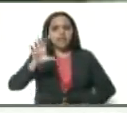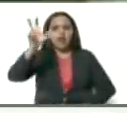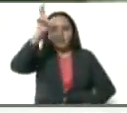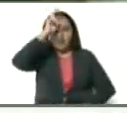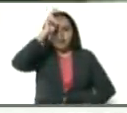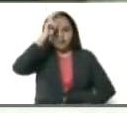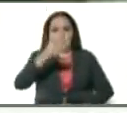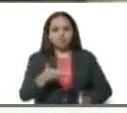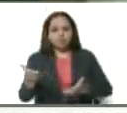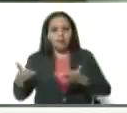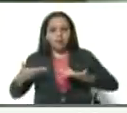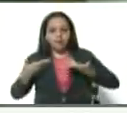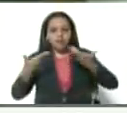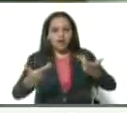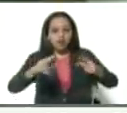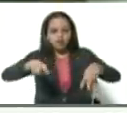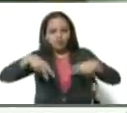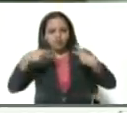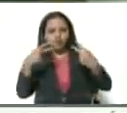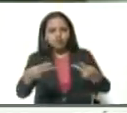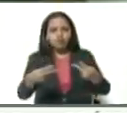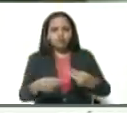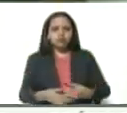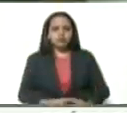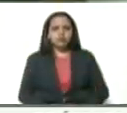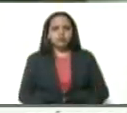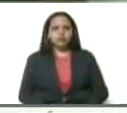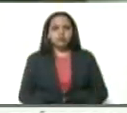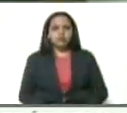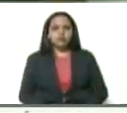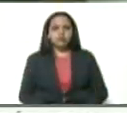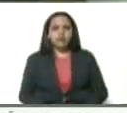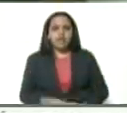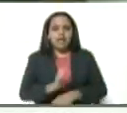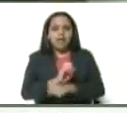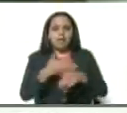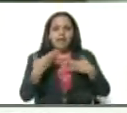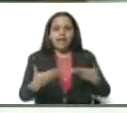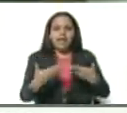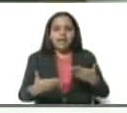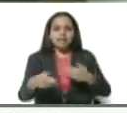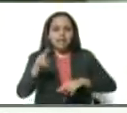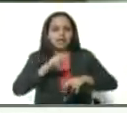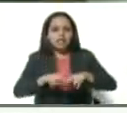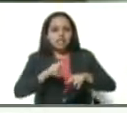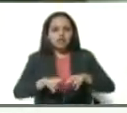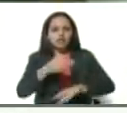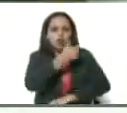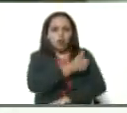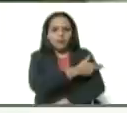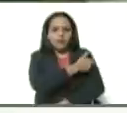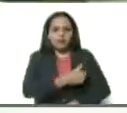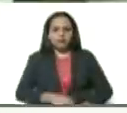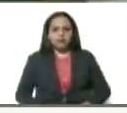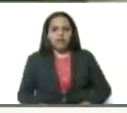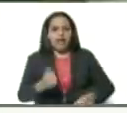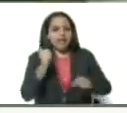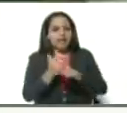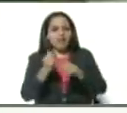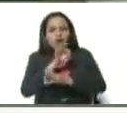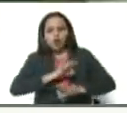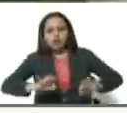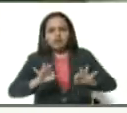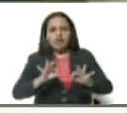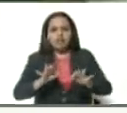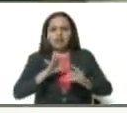Falcón, vamos a entregar en rehabilitación de la emergencia pediátrica del hospital. Al trabajo nadie le gana,